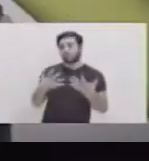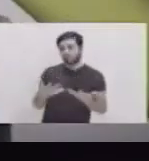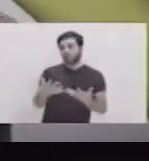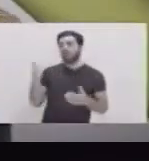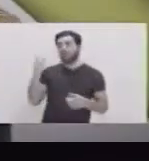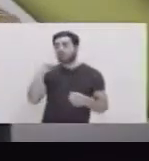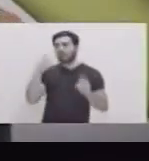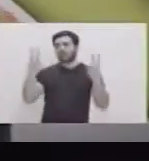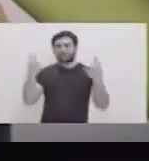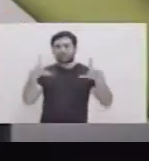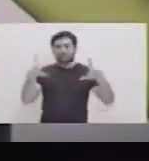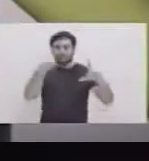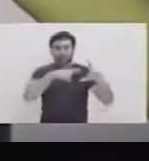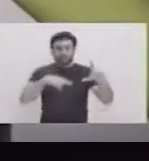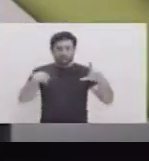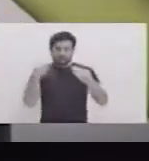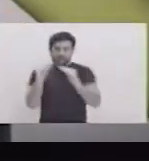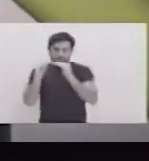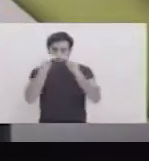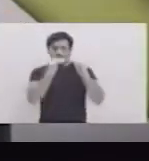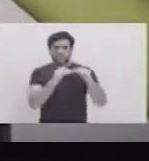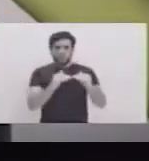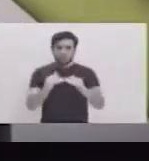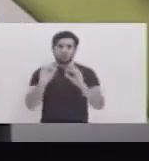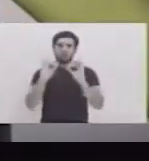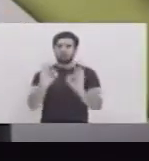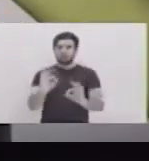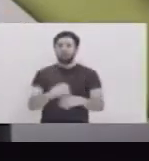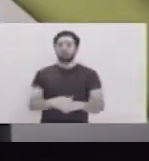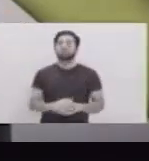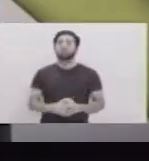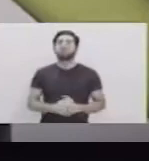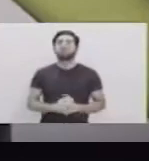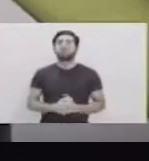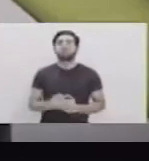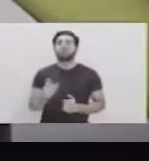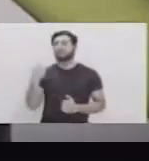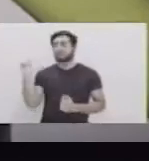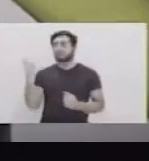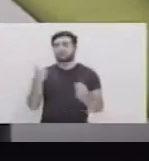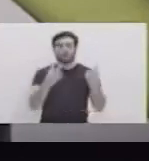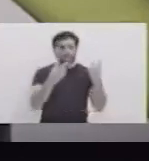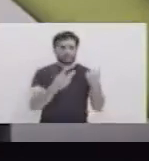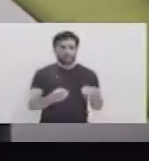Aprendimos hoy que la simetría radial gira alrededor de un